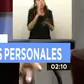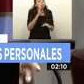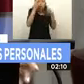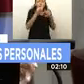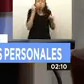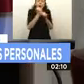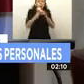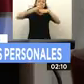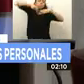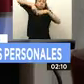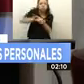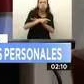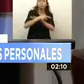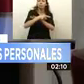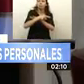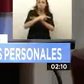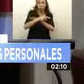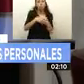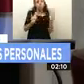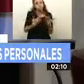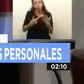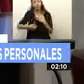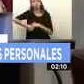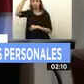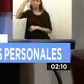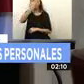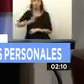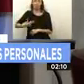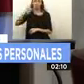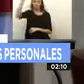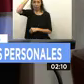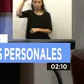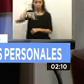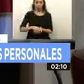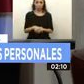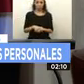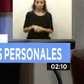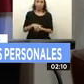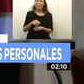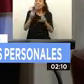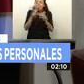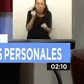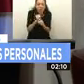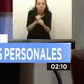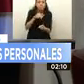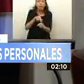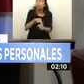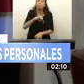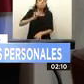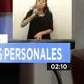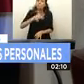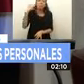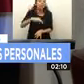profundo entonces acá calequi plantea que el régimen del pleno empleo es una deuda y un debate que se debe dar el